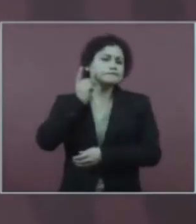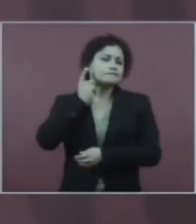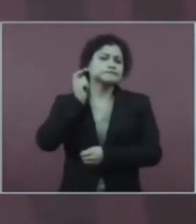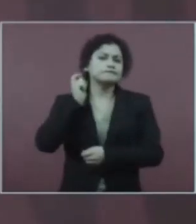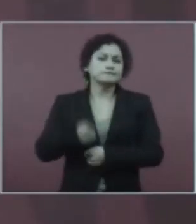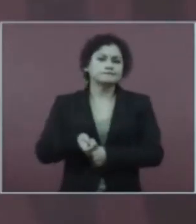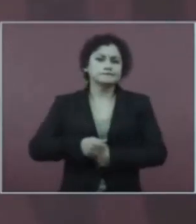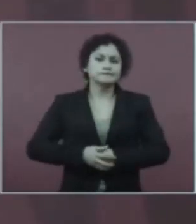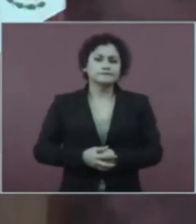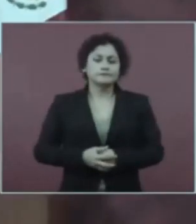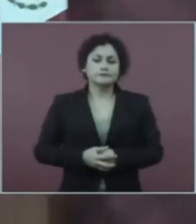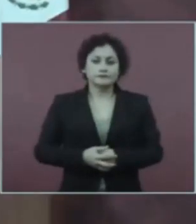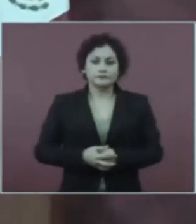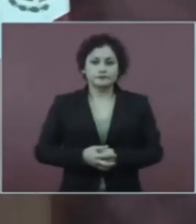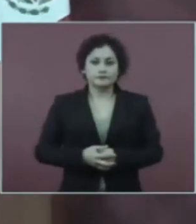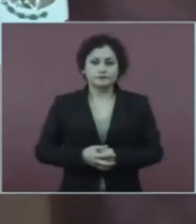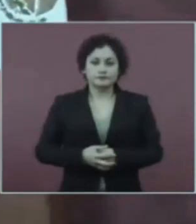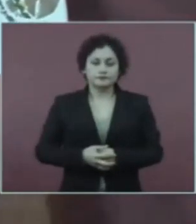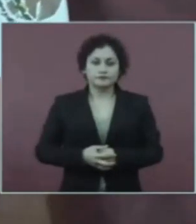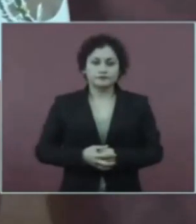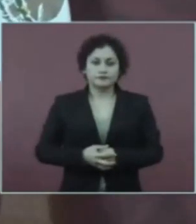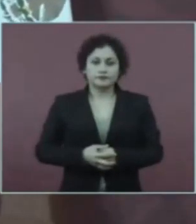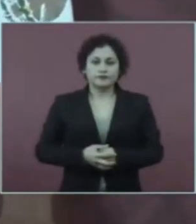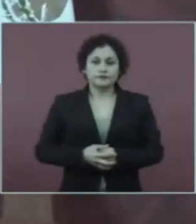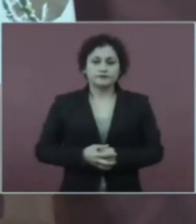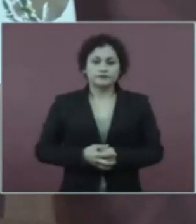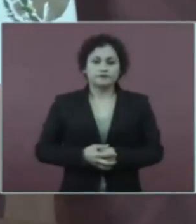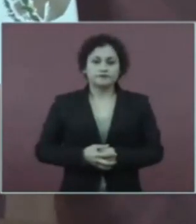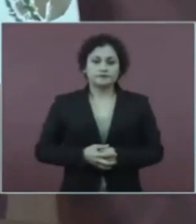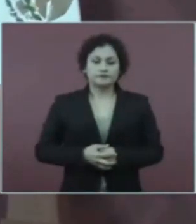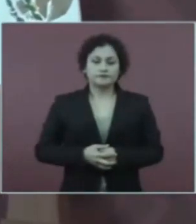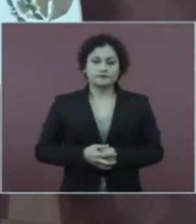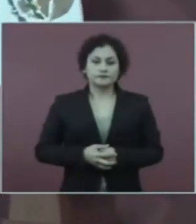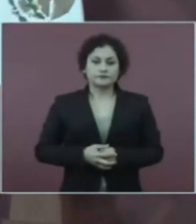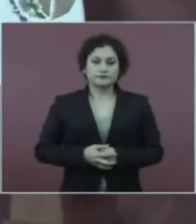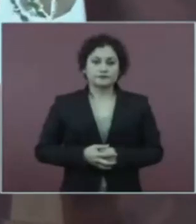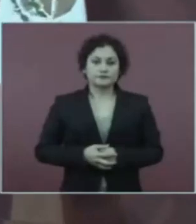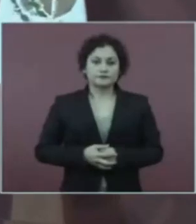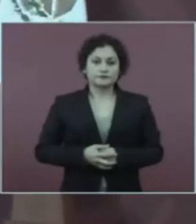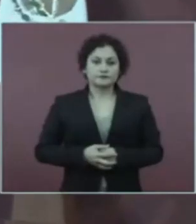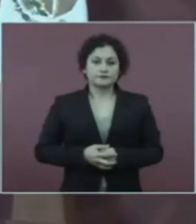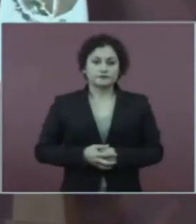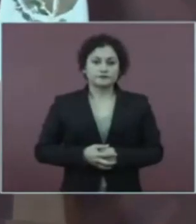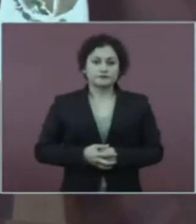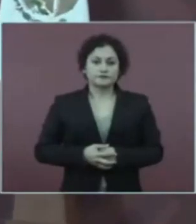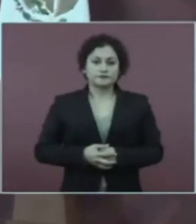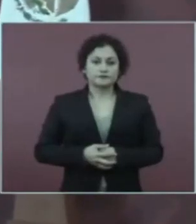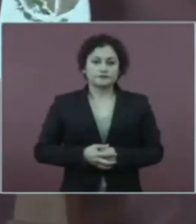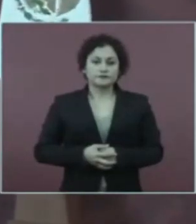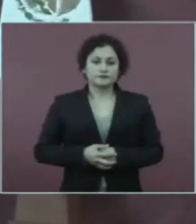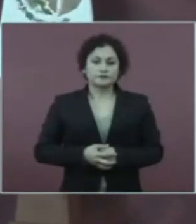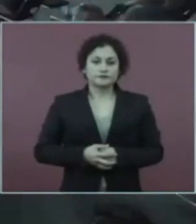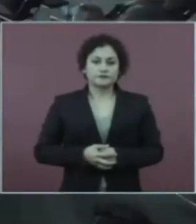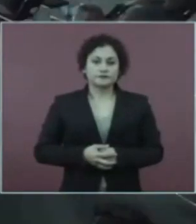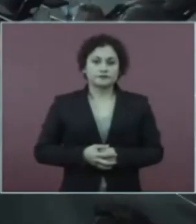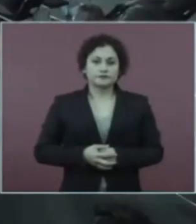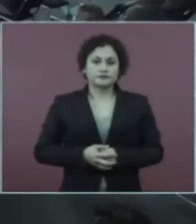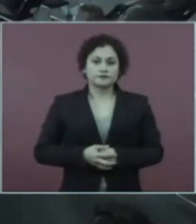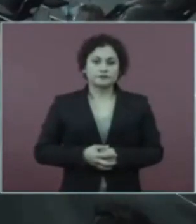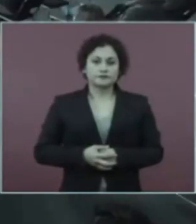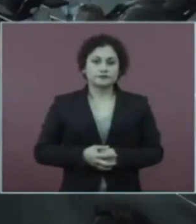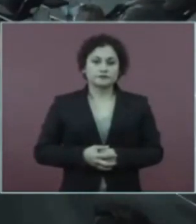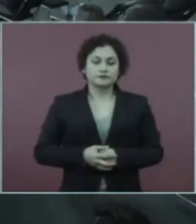que se va a mejorar el